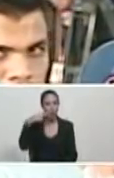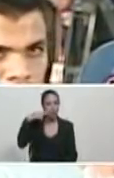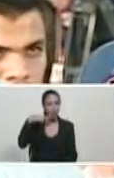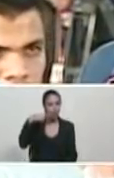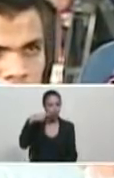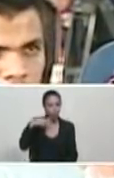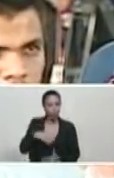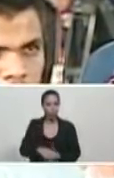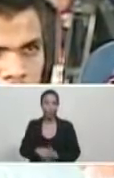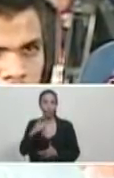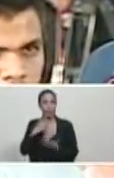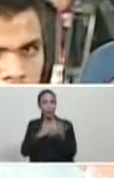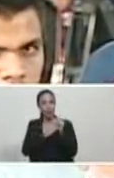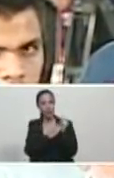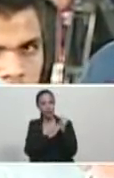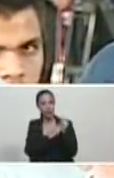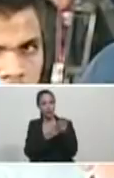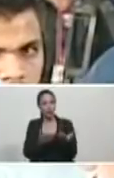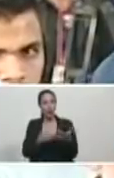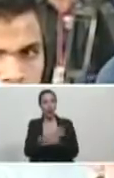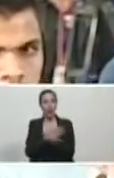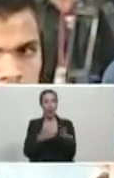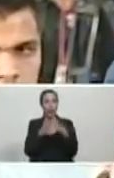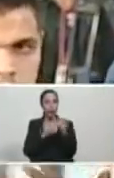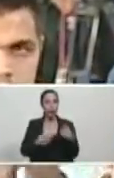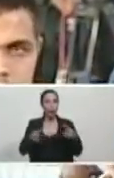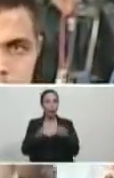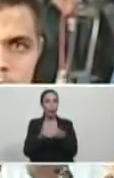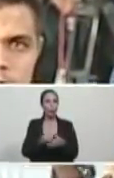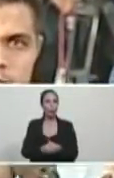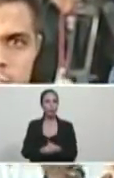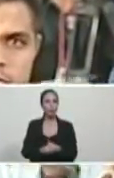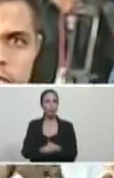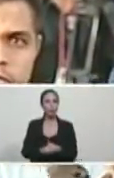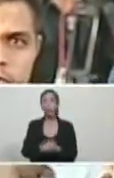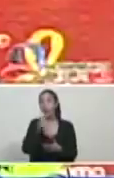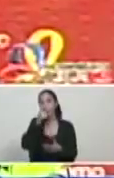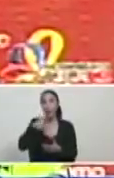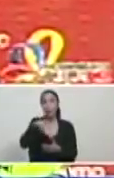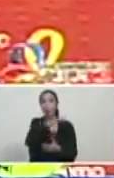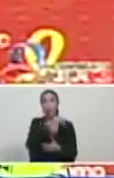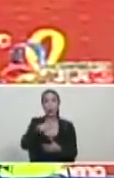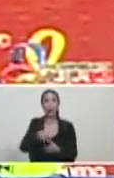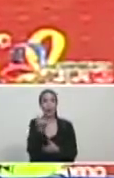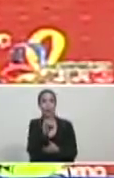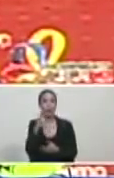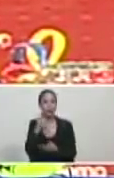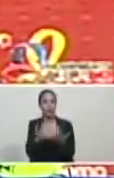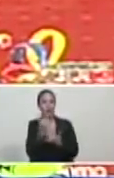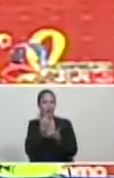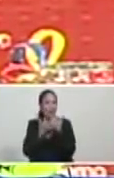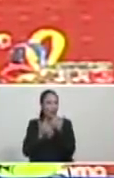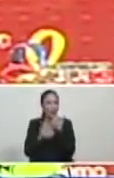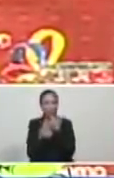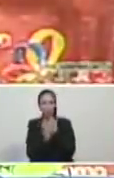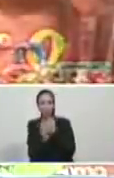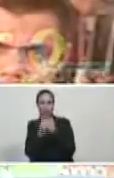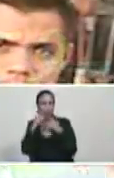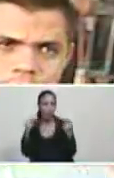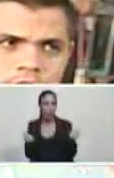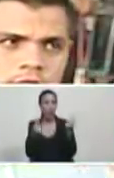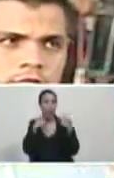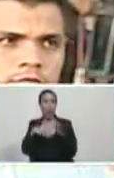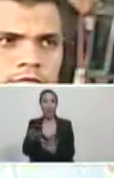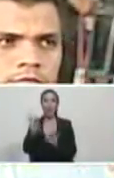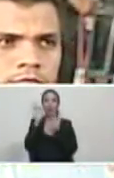las riendas de este hermoso movimiento. Y el pueblo venezolano no se equivocó en